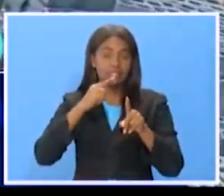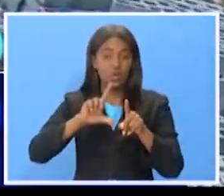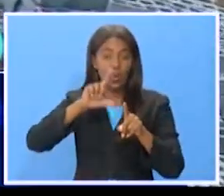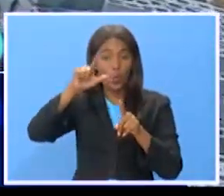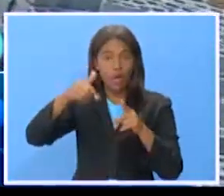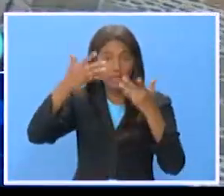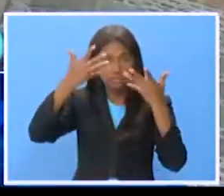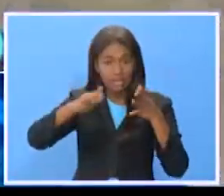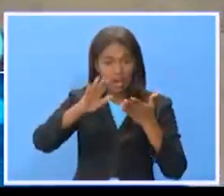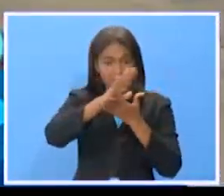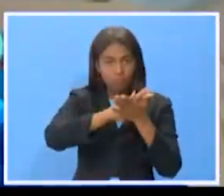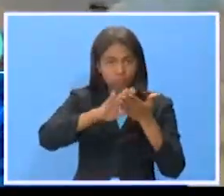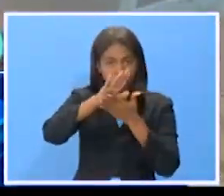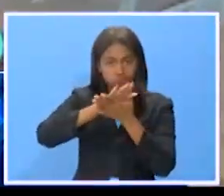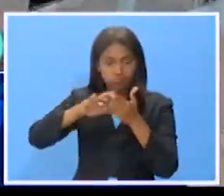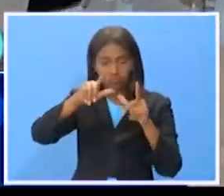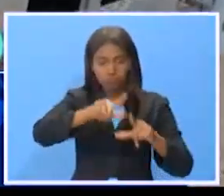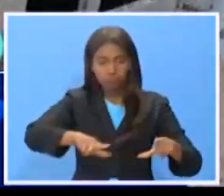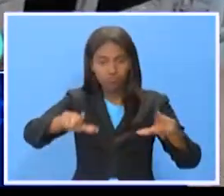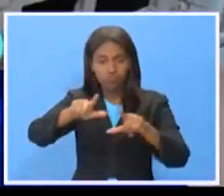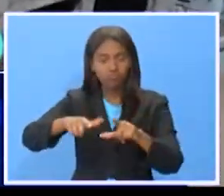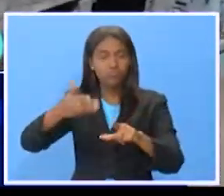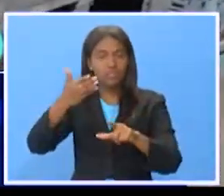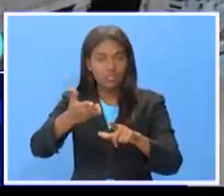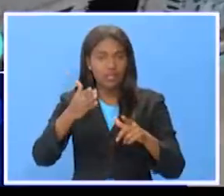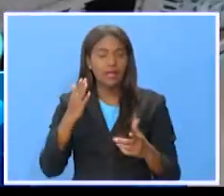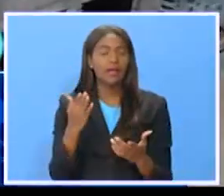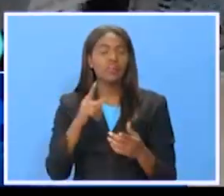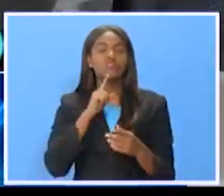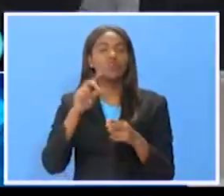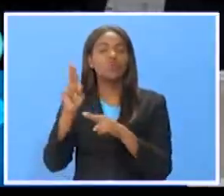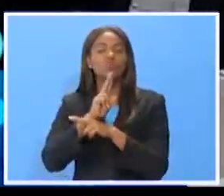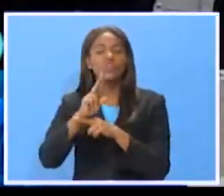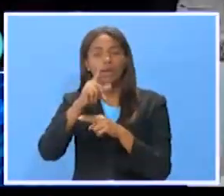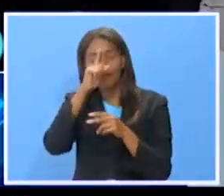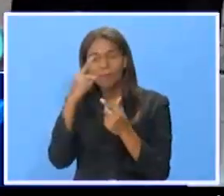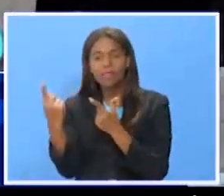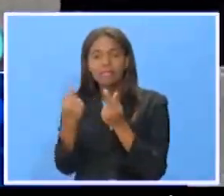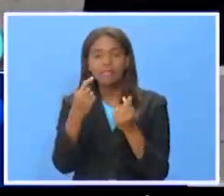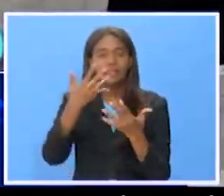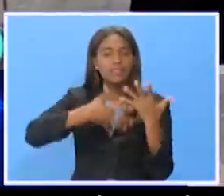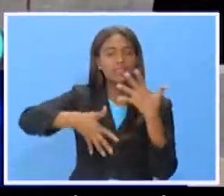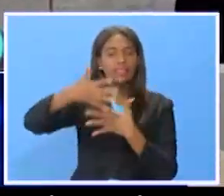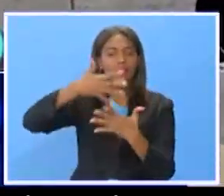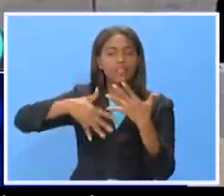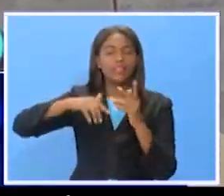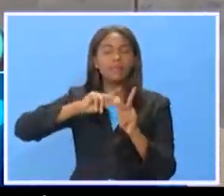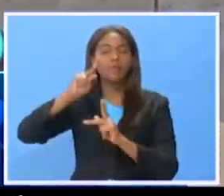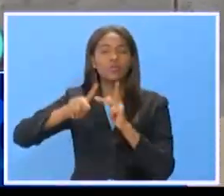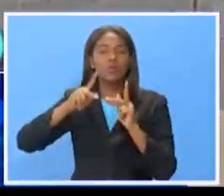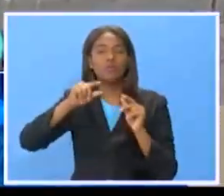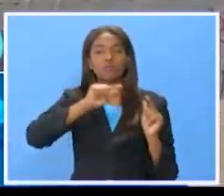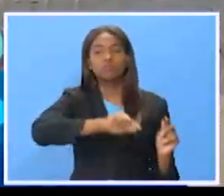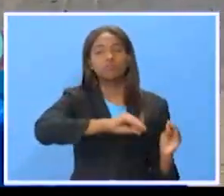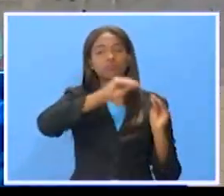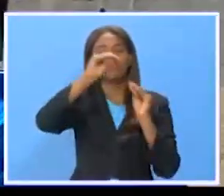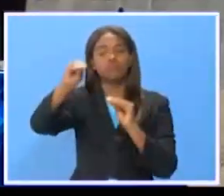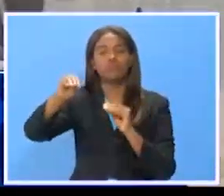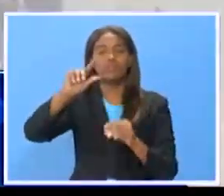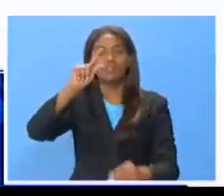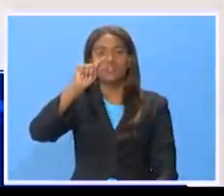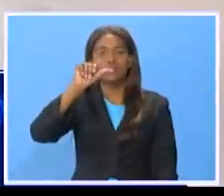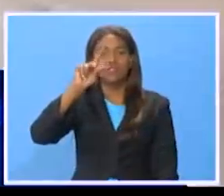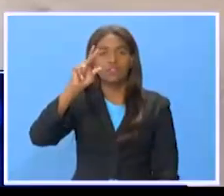la limpieza de las áreas circundantes a la presa de Bao, que son utilizadas para actividades recreativas, el personal se trasladará a la presa de